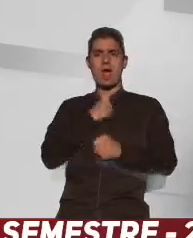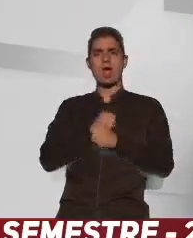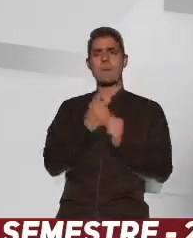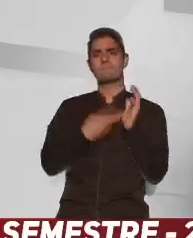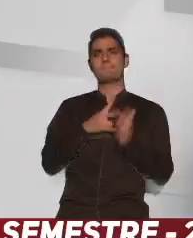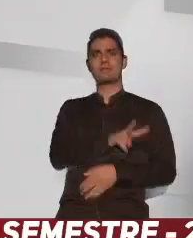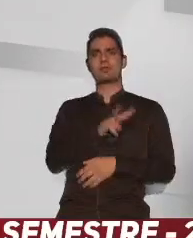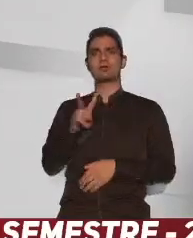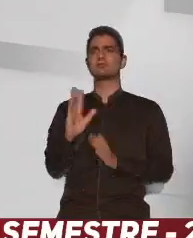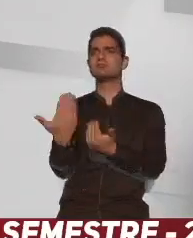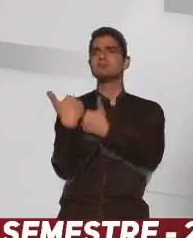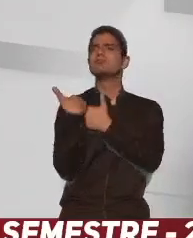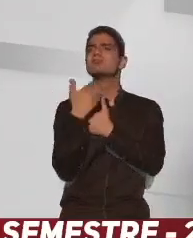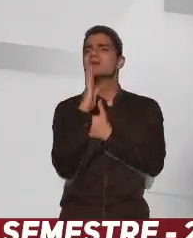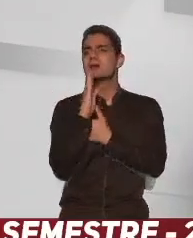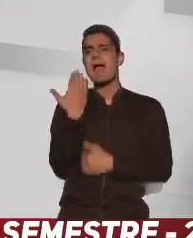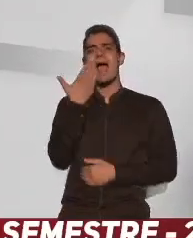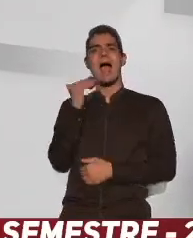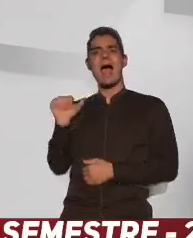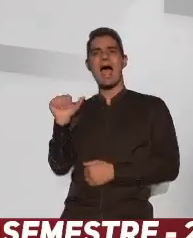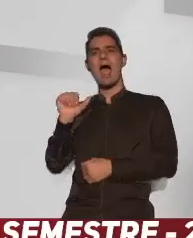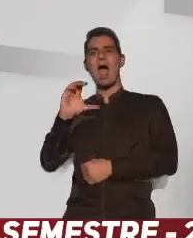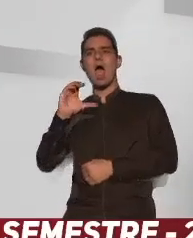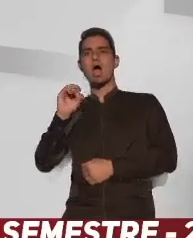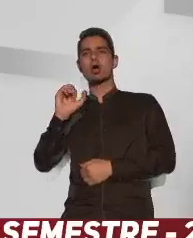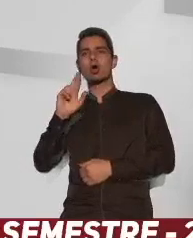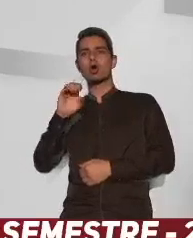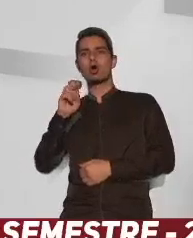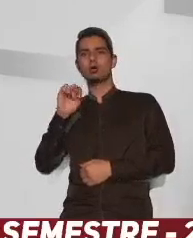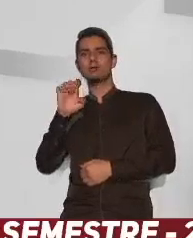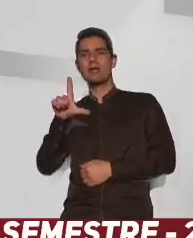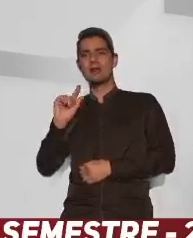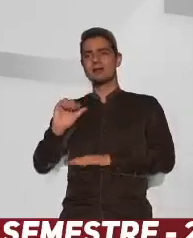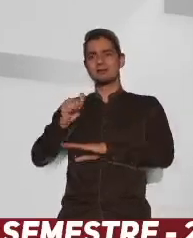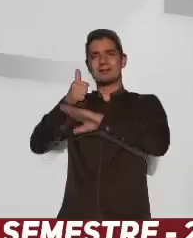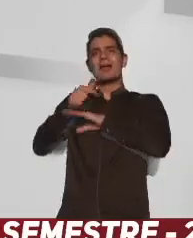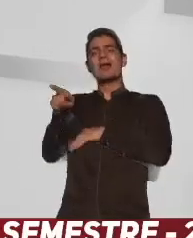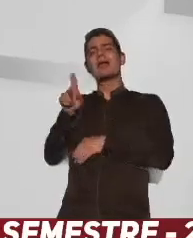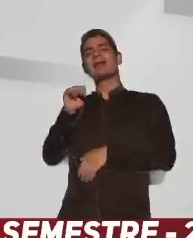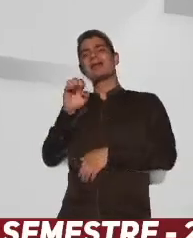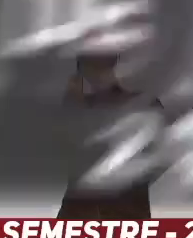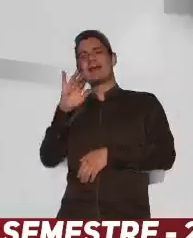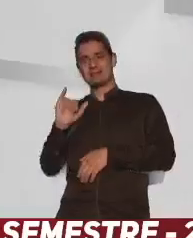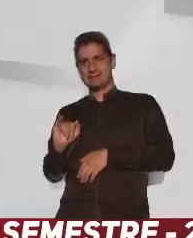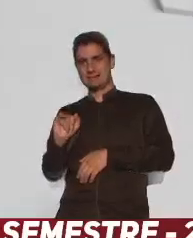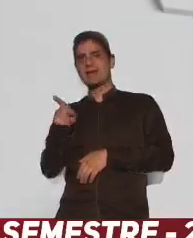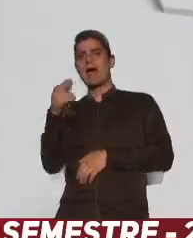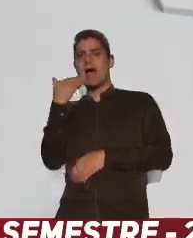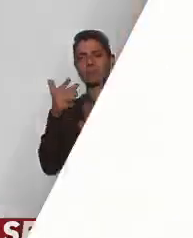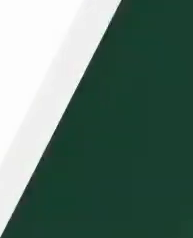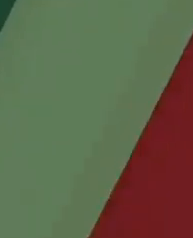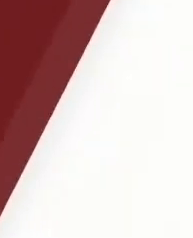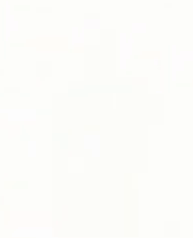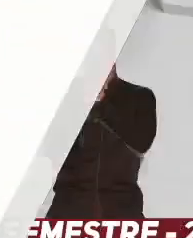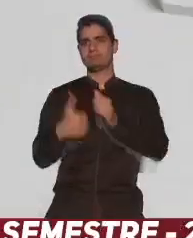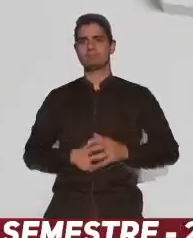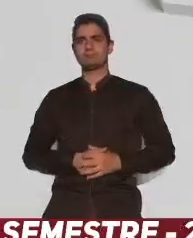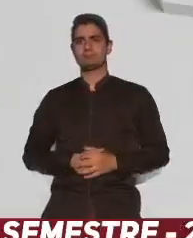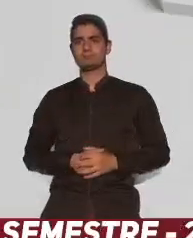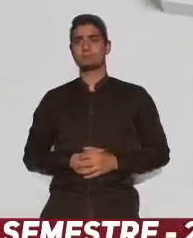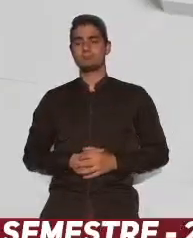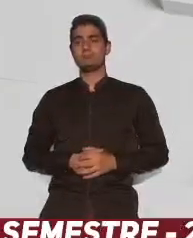a cargo de la señora coronel Nancy Cristina Chiquillo Molano, responsable de este comando. Comando Financiero